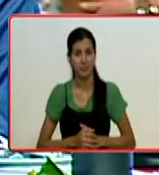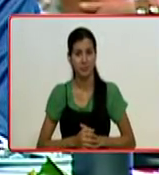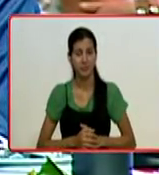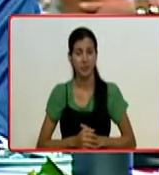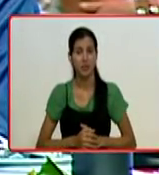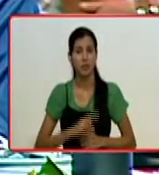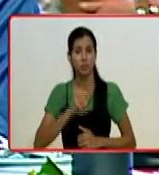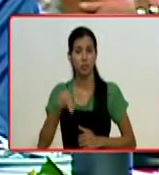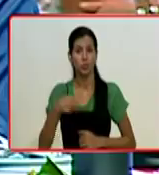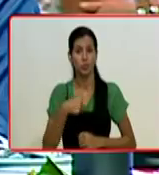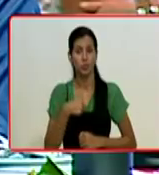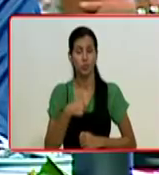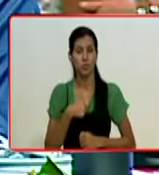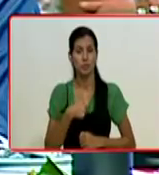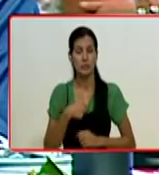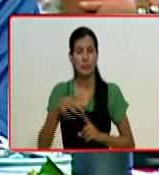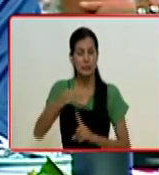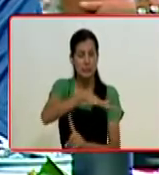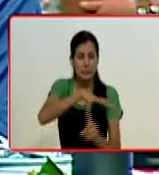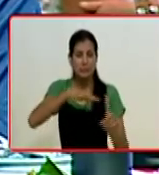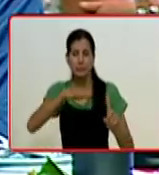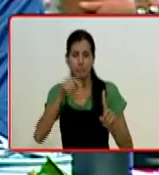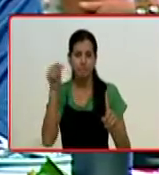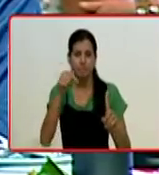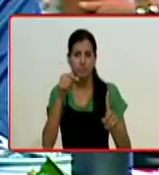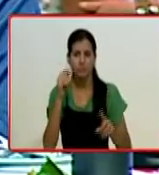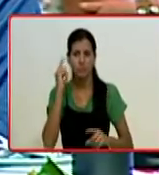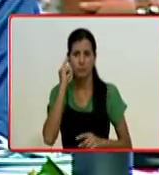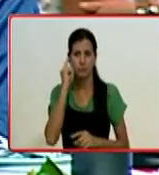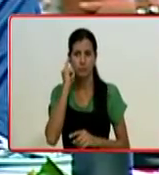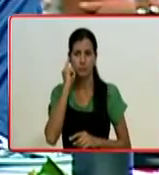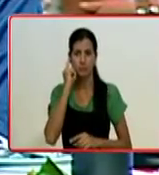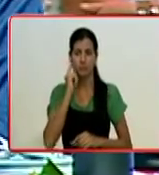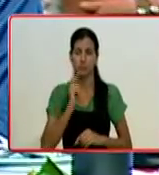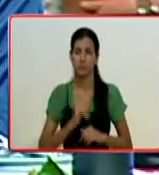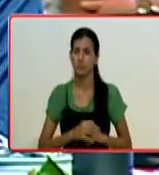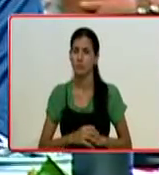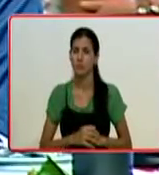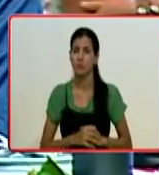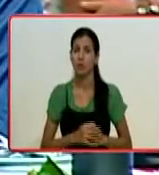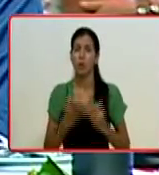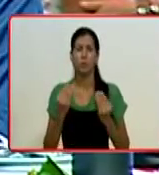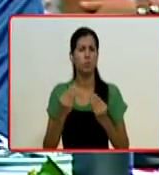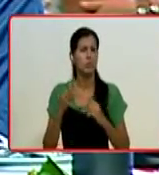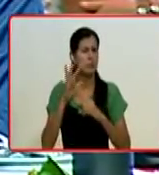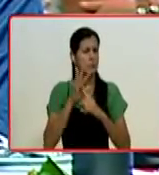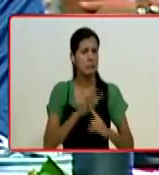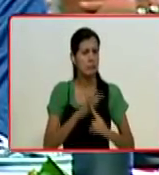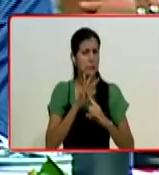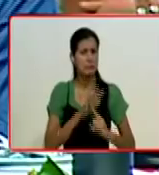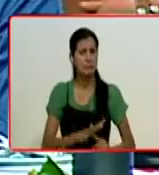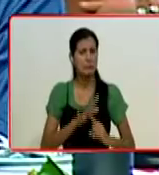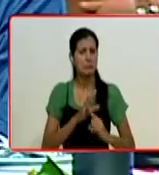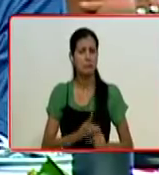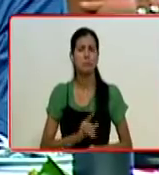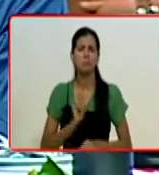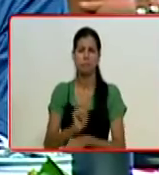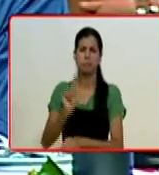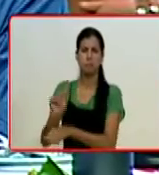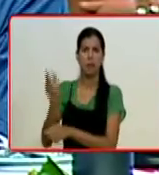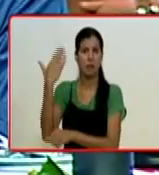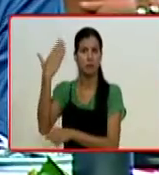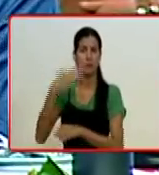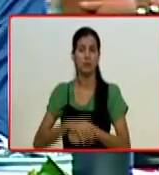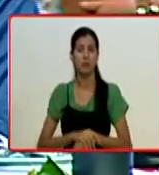Nosotros estábamos en una situación allí, había mucha represión ya, mucha represión. Ahí estaba el módulo de la